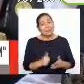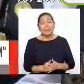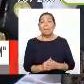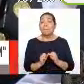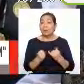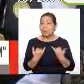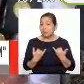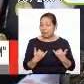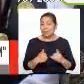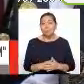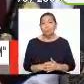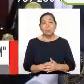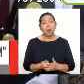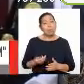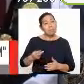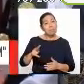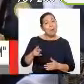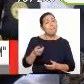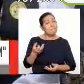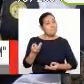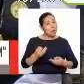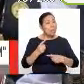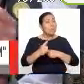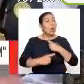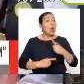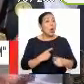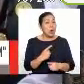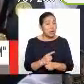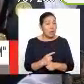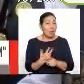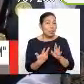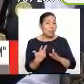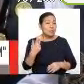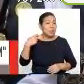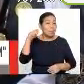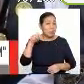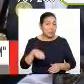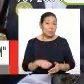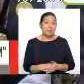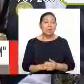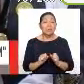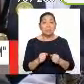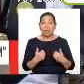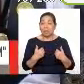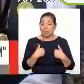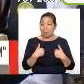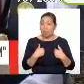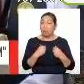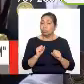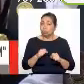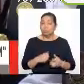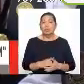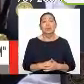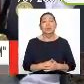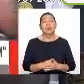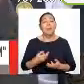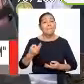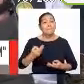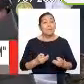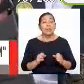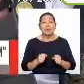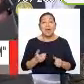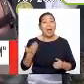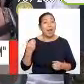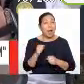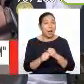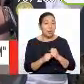Por eso, el aumento del presupuesto del próximo año es de 13% más. Nosotros estamos consumiendo el presupuesto que fue hecho